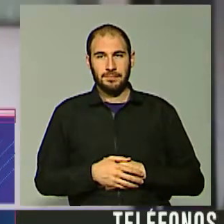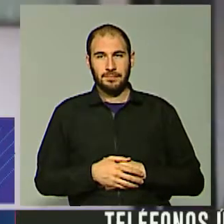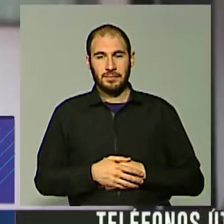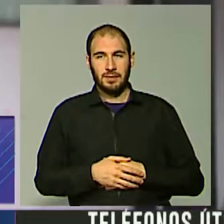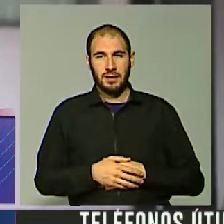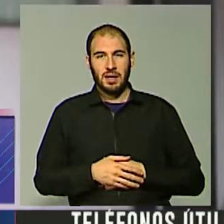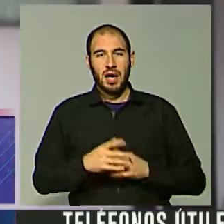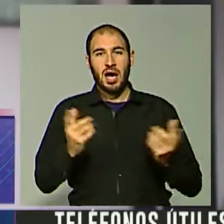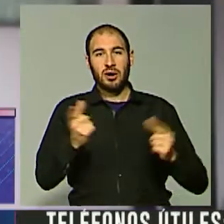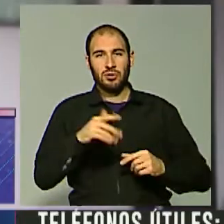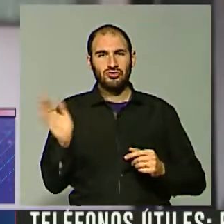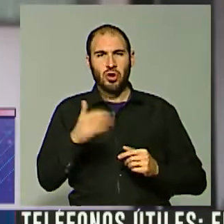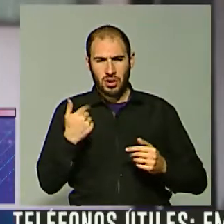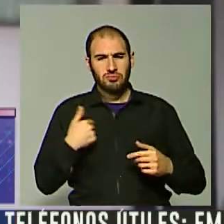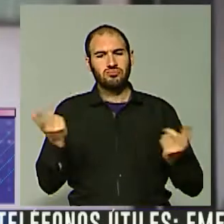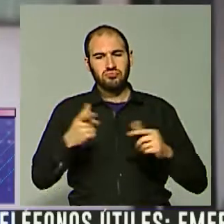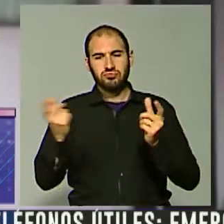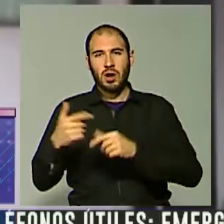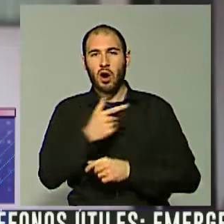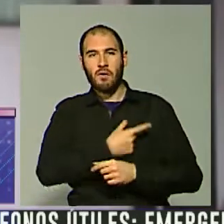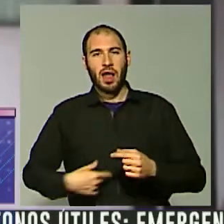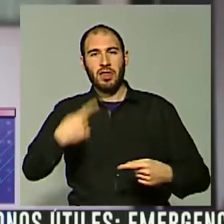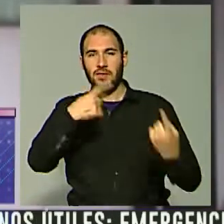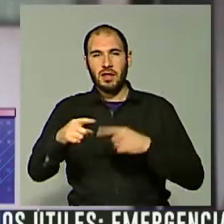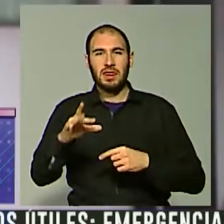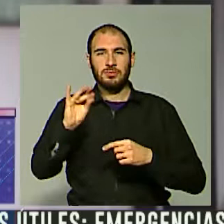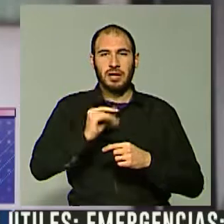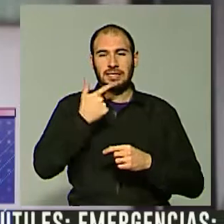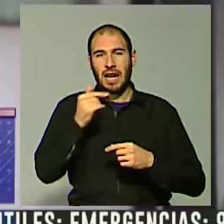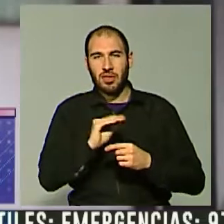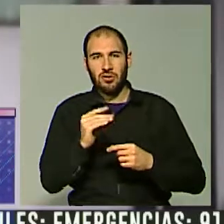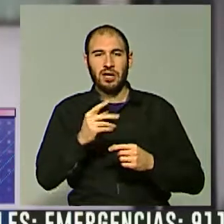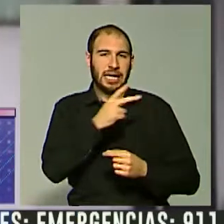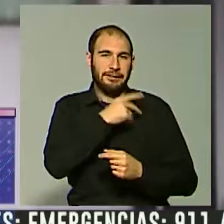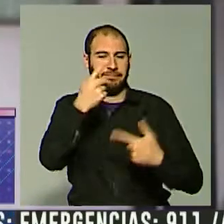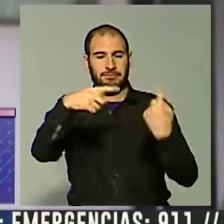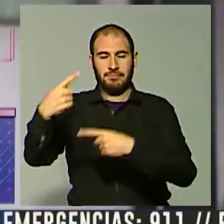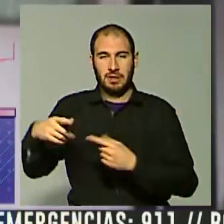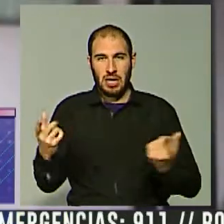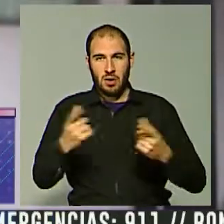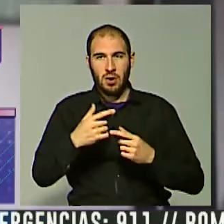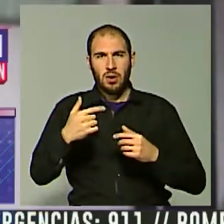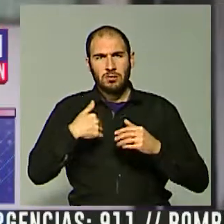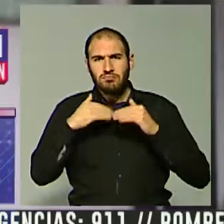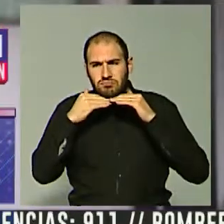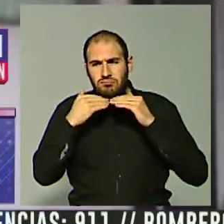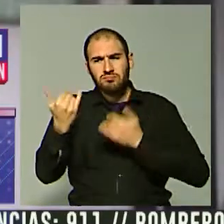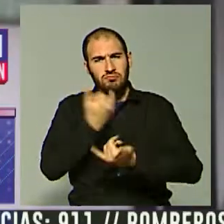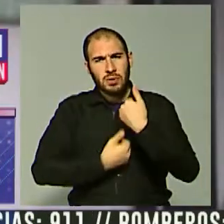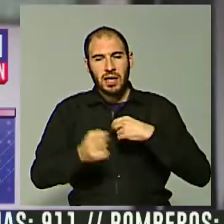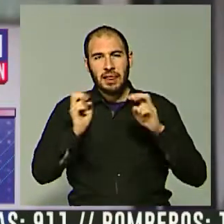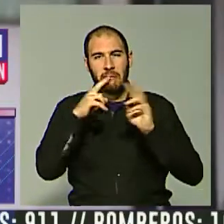En todas las reuniones que vengo sosteniendo con distintos gobernadores, legisladores y dirigentes, he escuchado mucho sobre